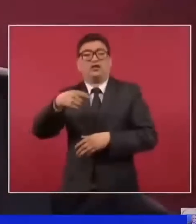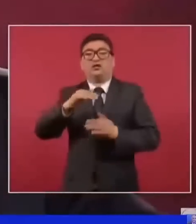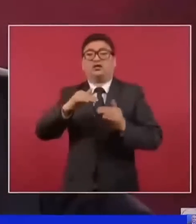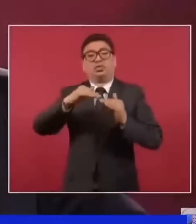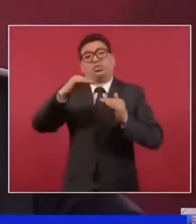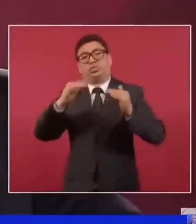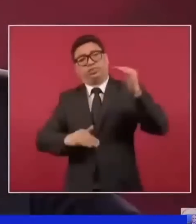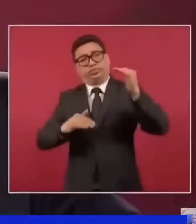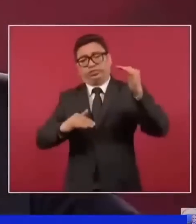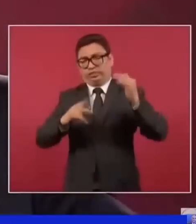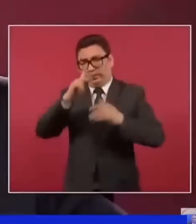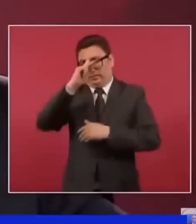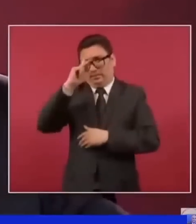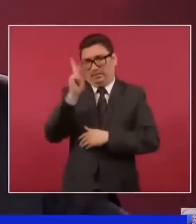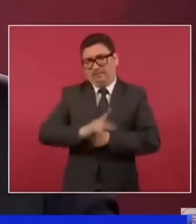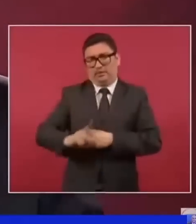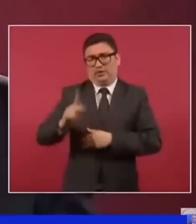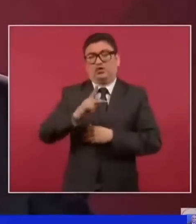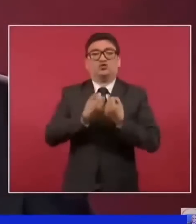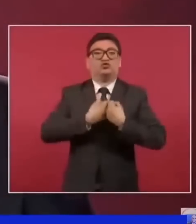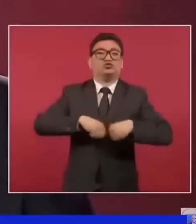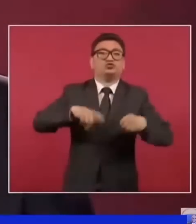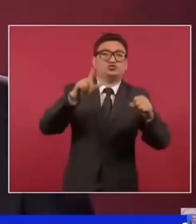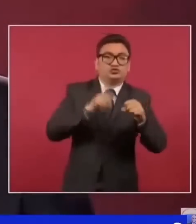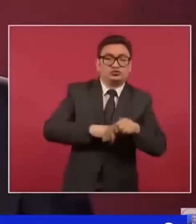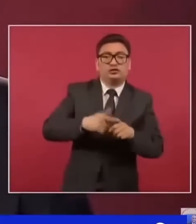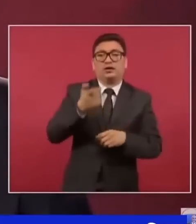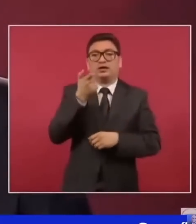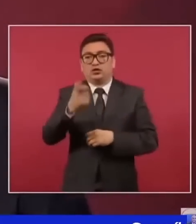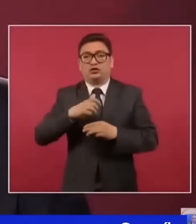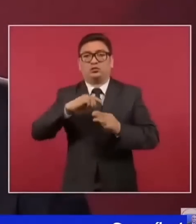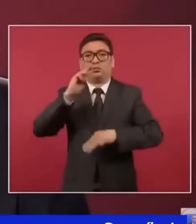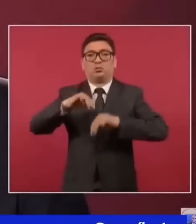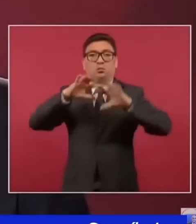desigualdad económica y social que hay en el mundo.